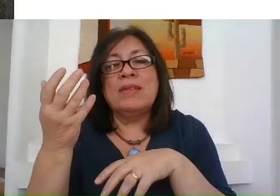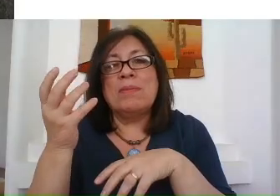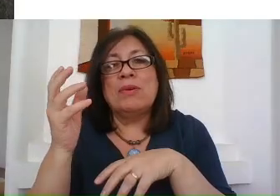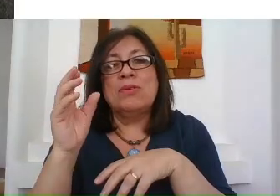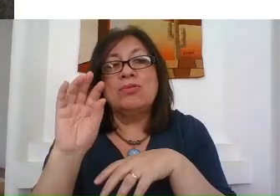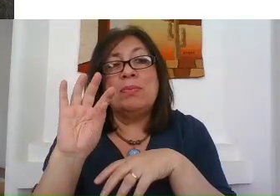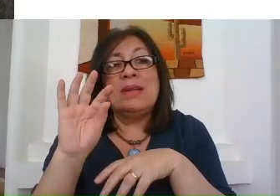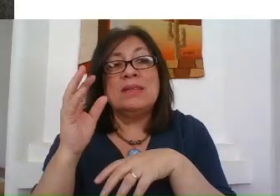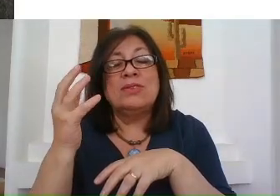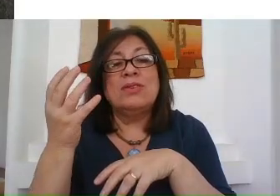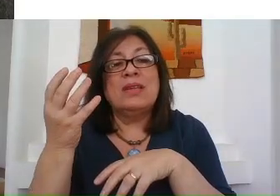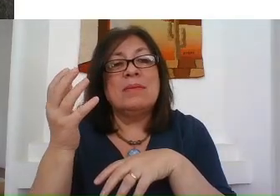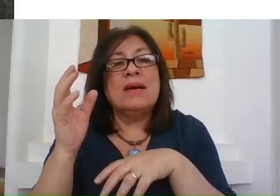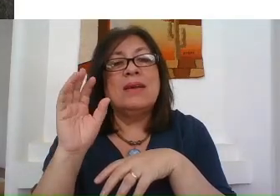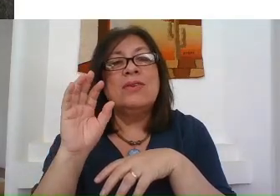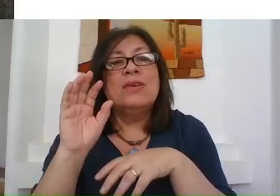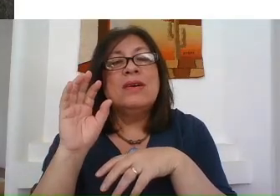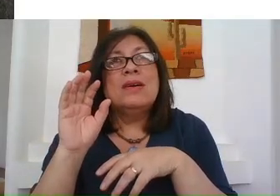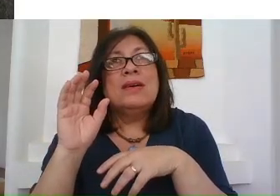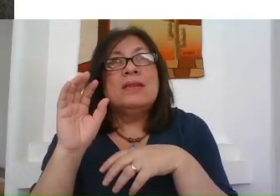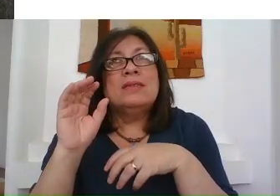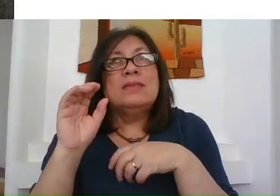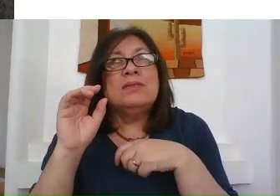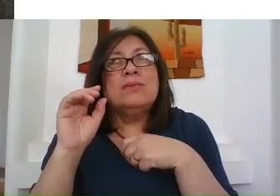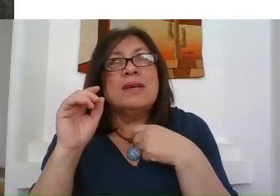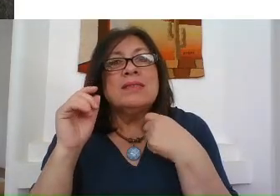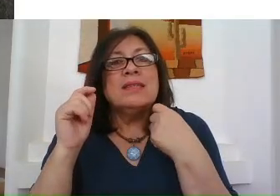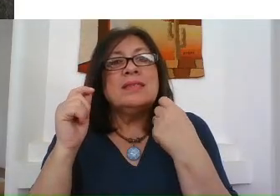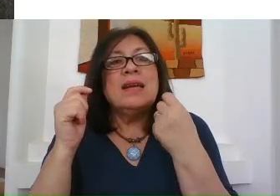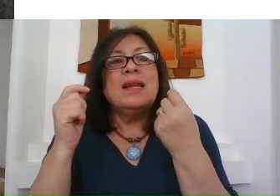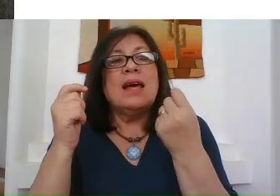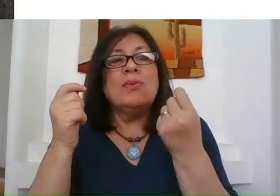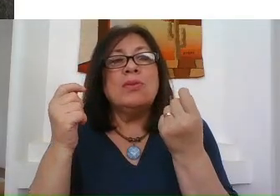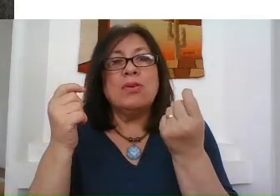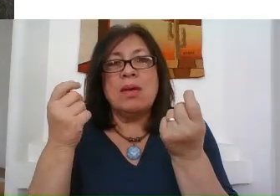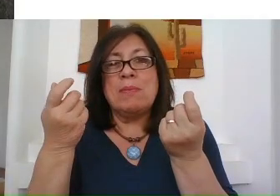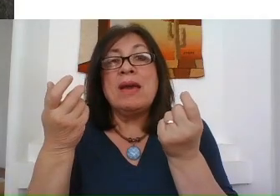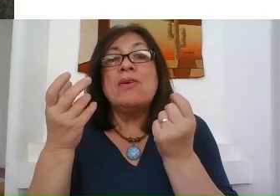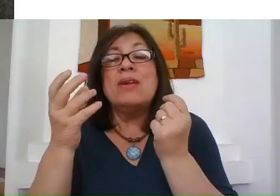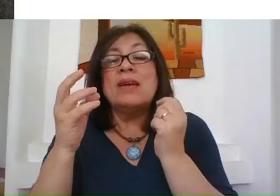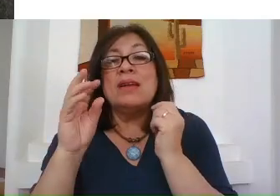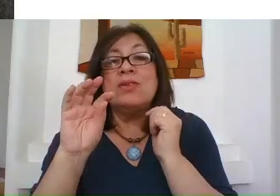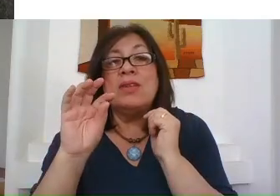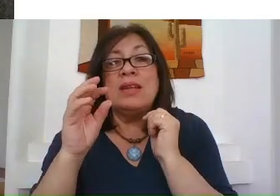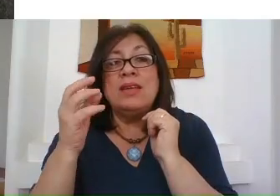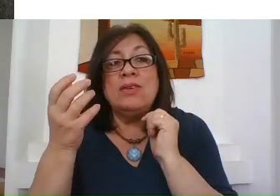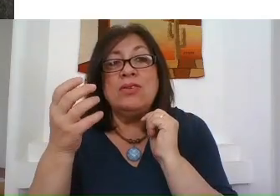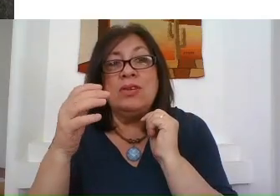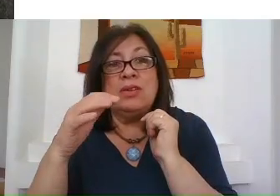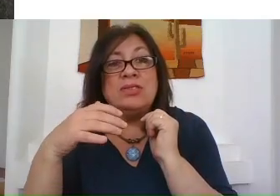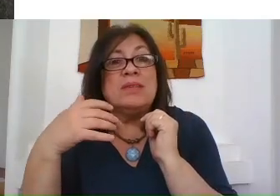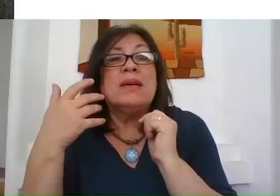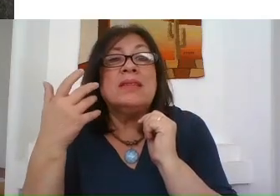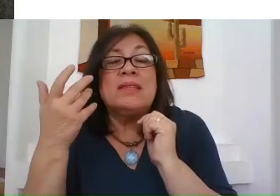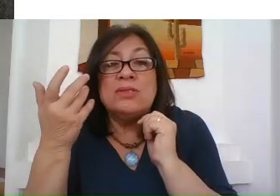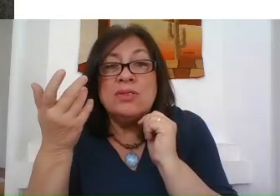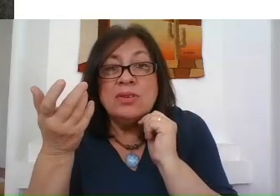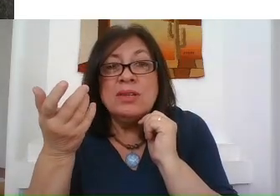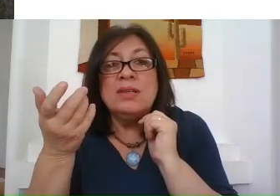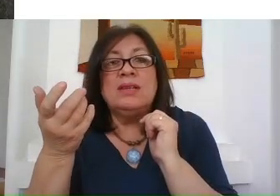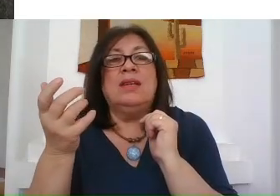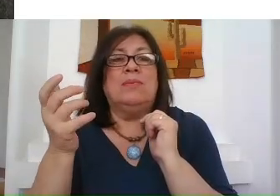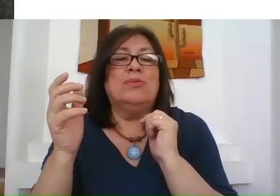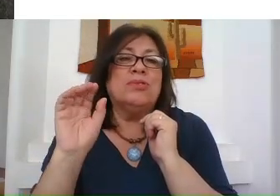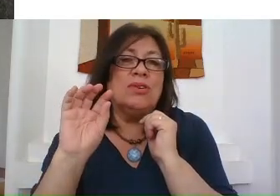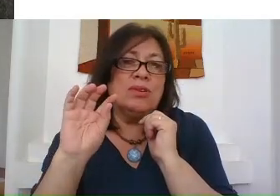manito, o esta pronosupinación de la mano, nunca sé si es el adulto que pescó el gesto del niño y lo